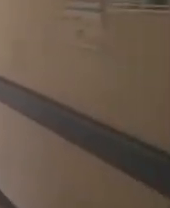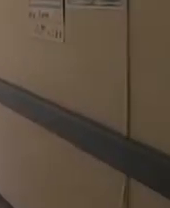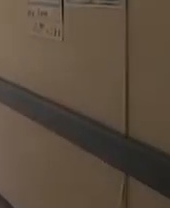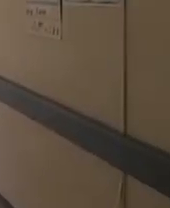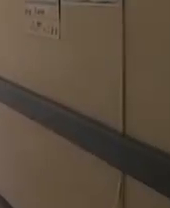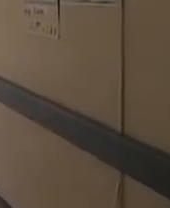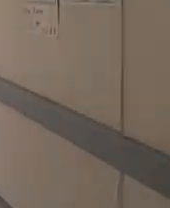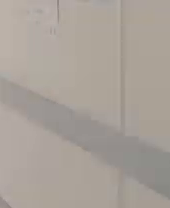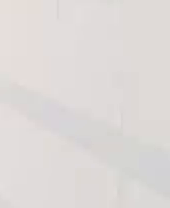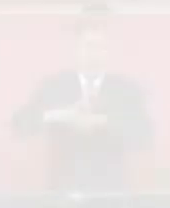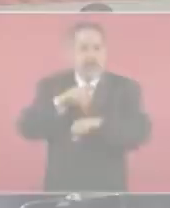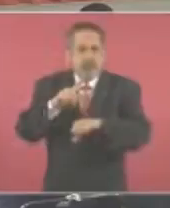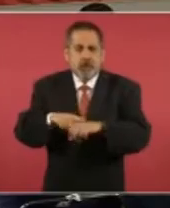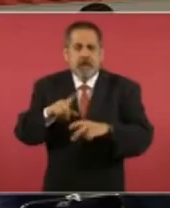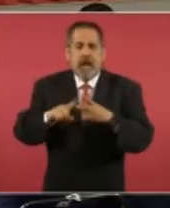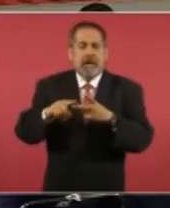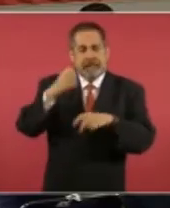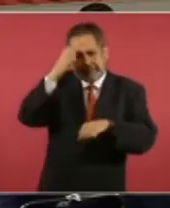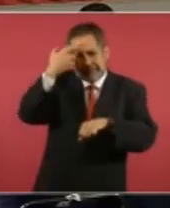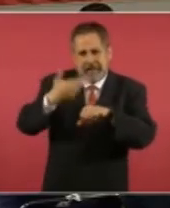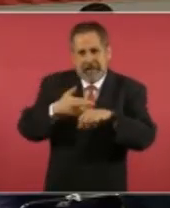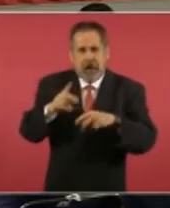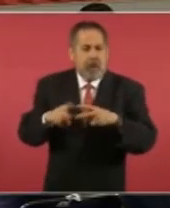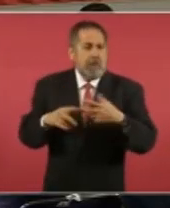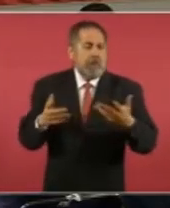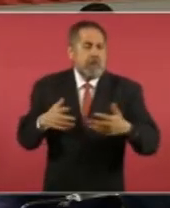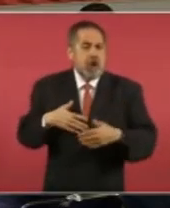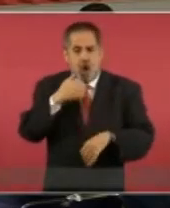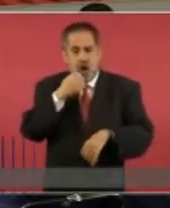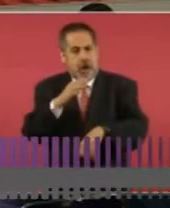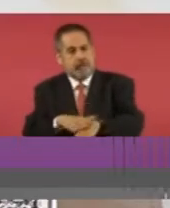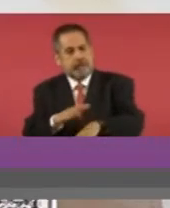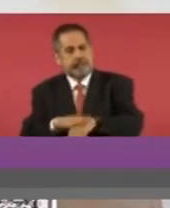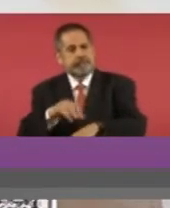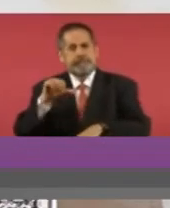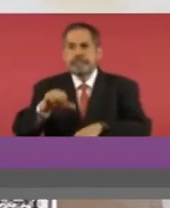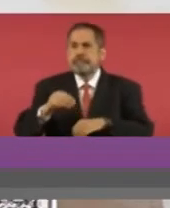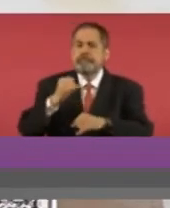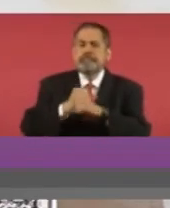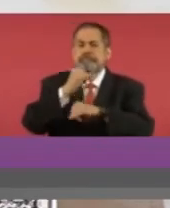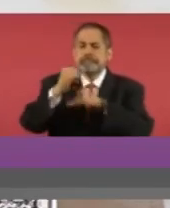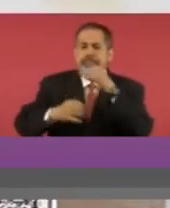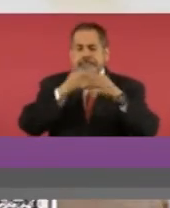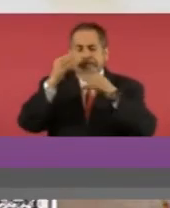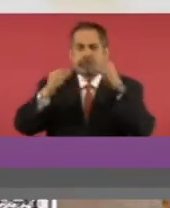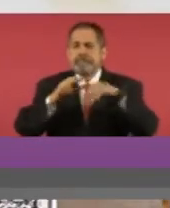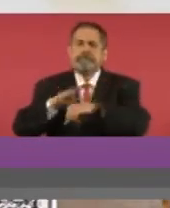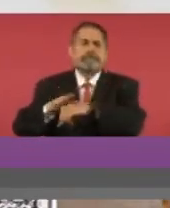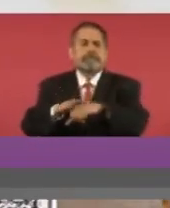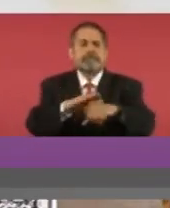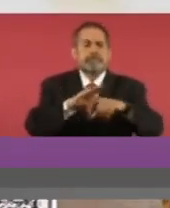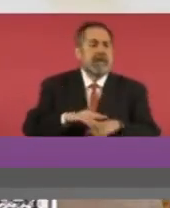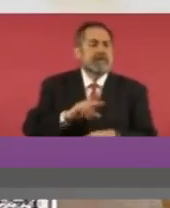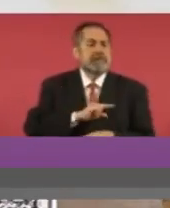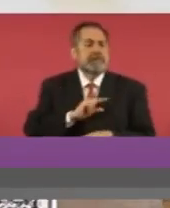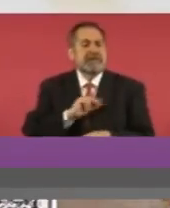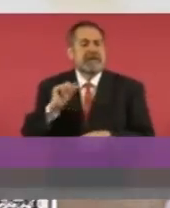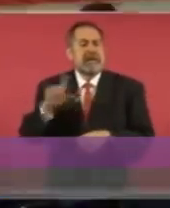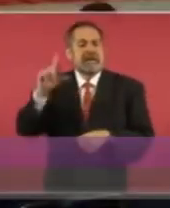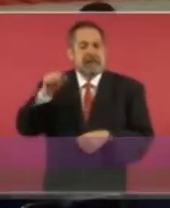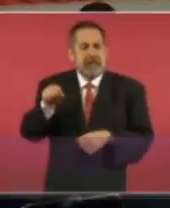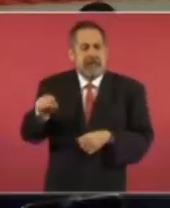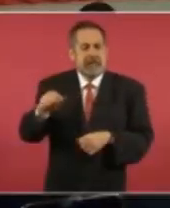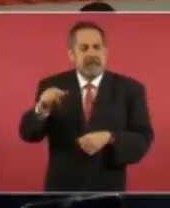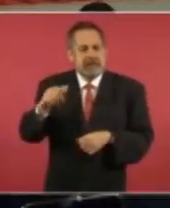especialistas y el día de hoy les queremos presentar esta convocatoria internacional de médicos especialistas que